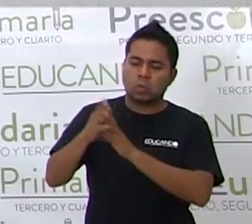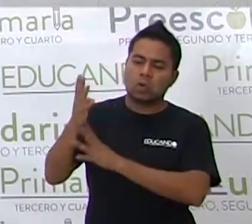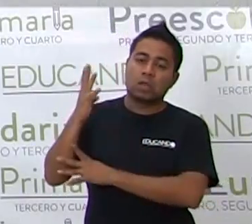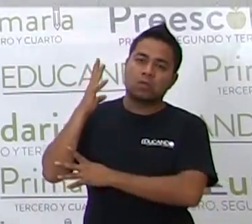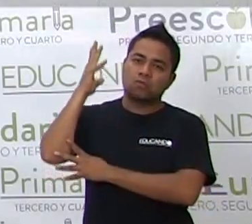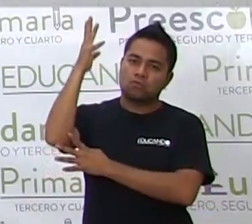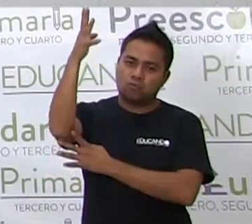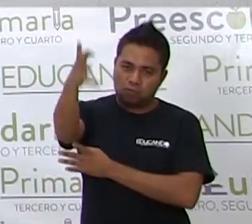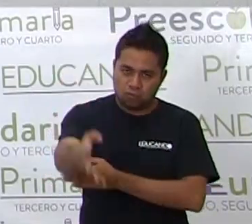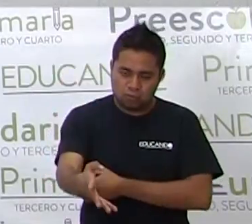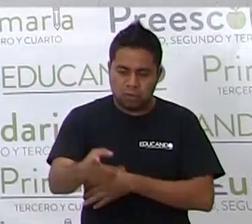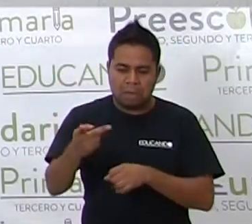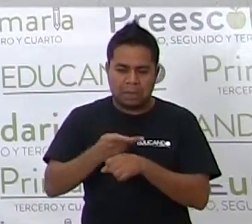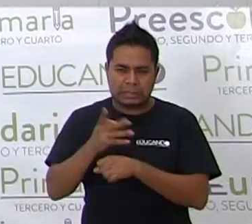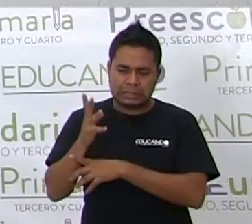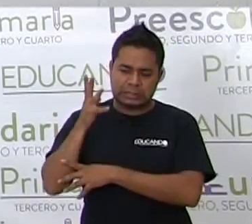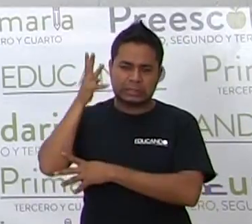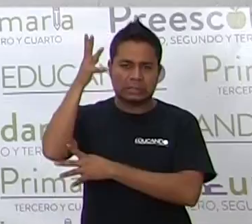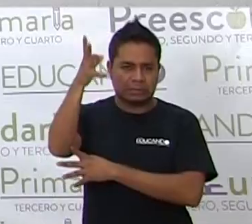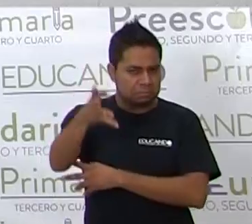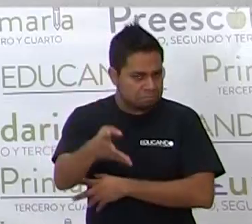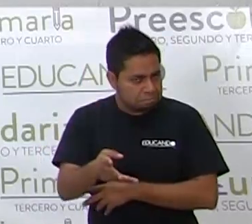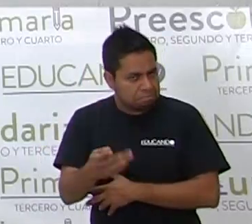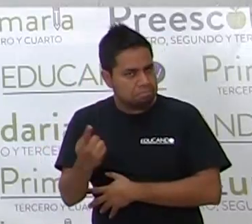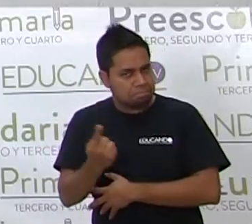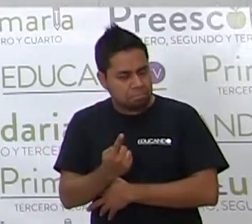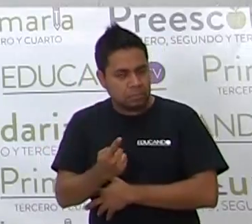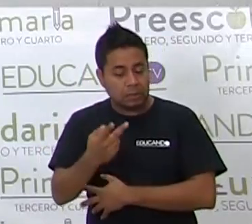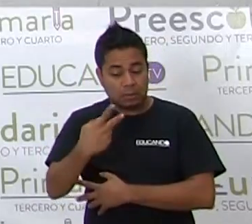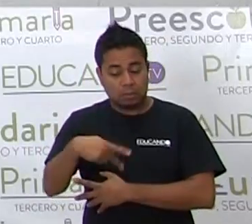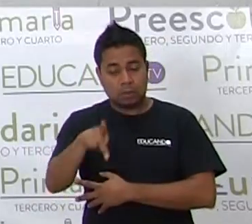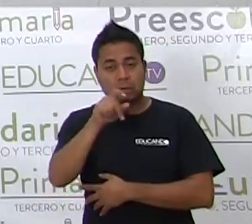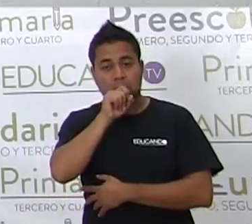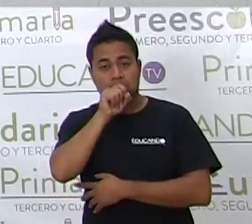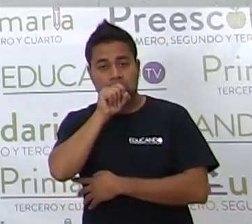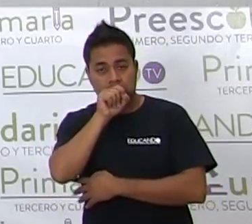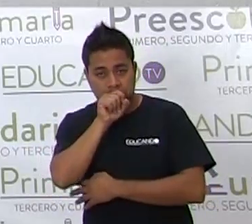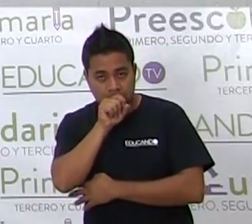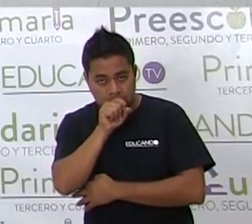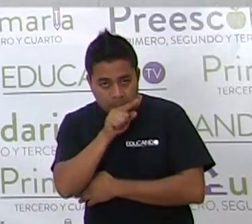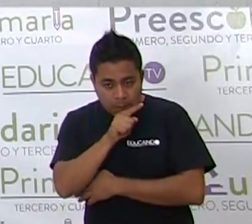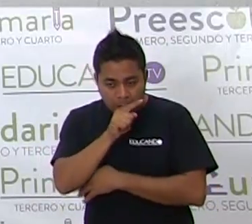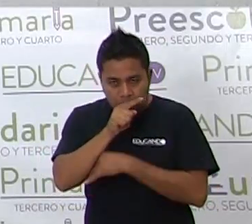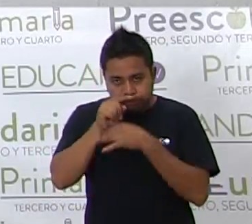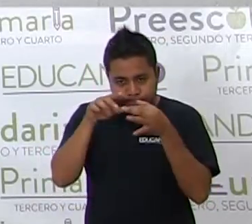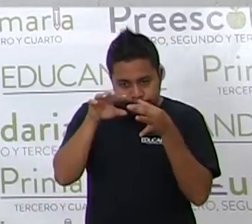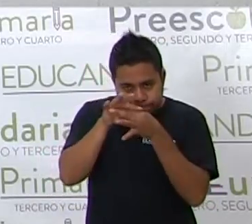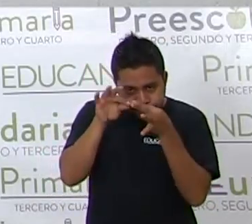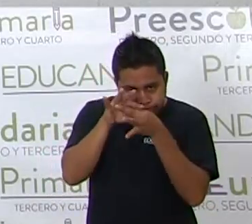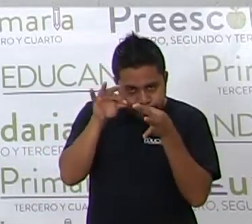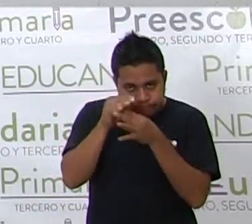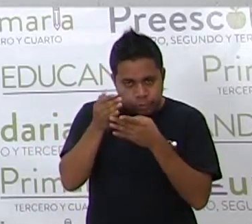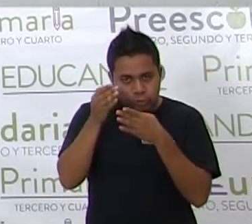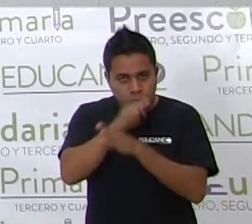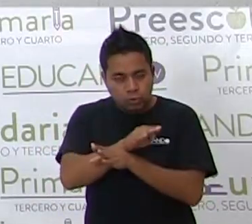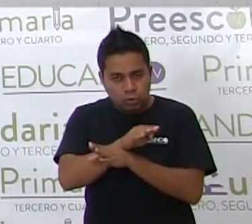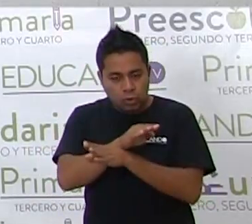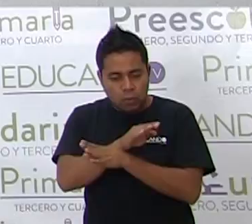¿bien? Pero también nos van a hablar de la ultratumba.